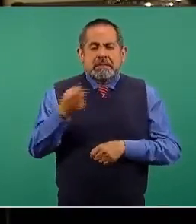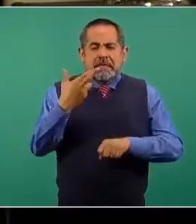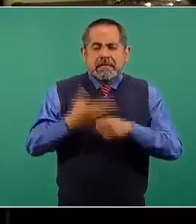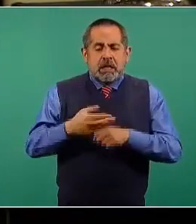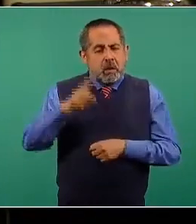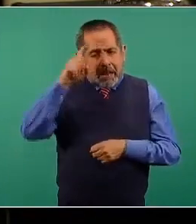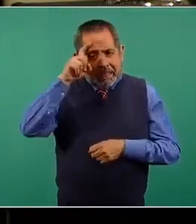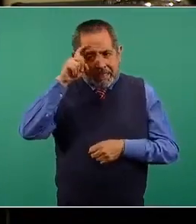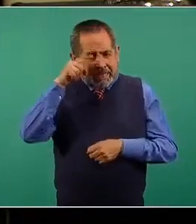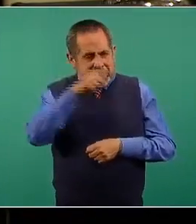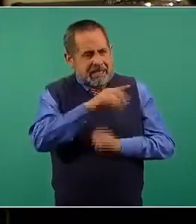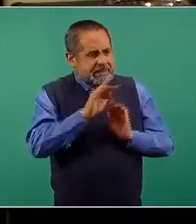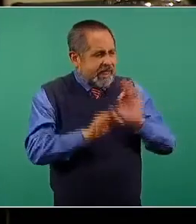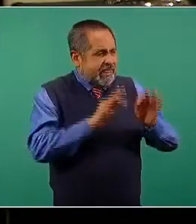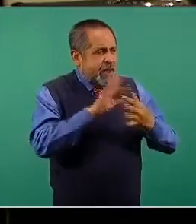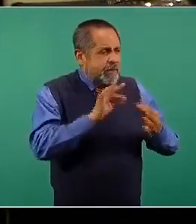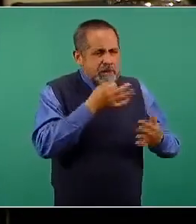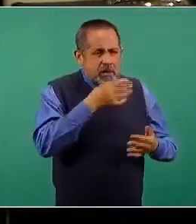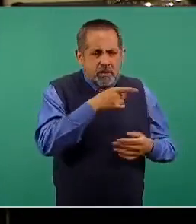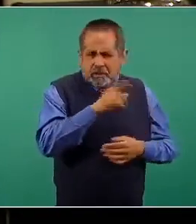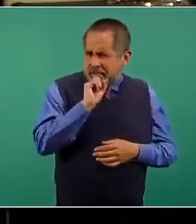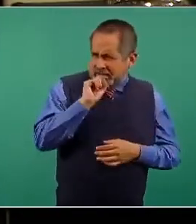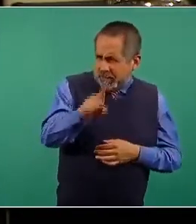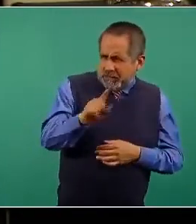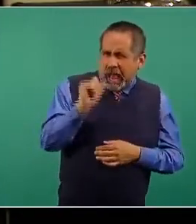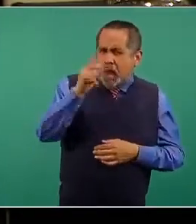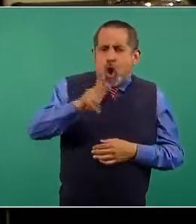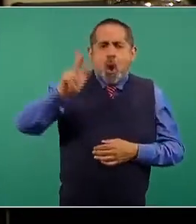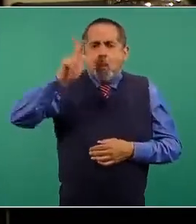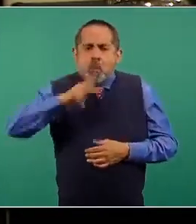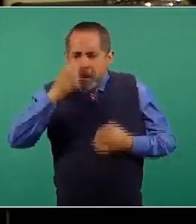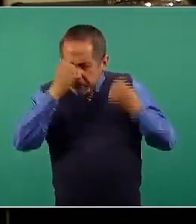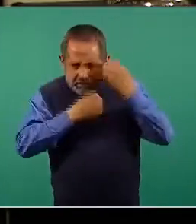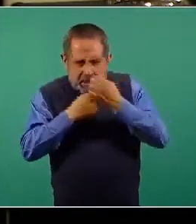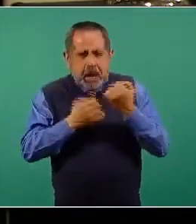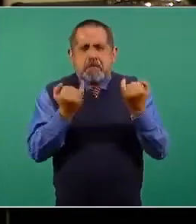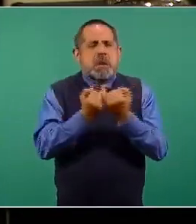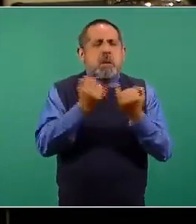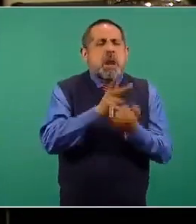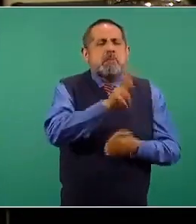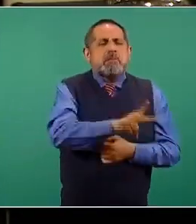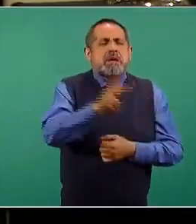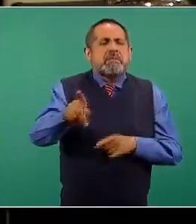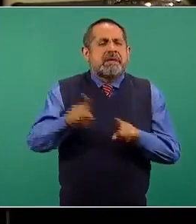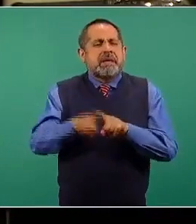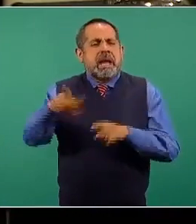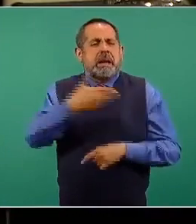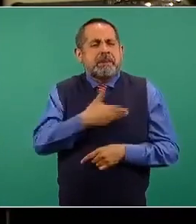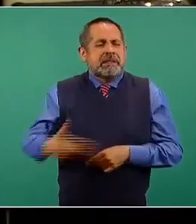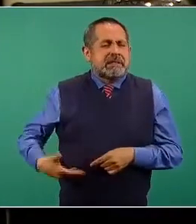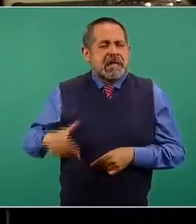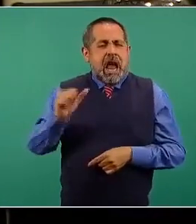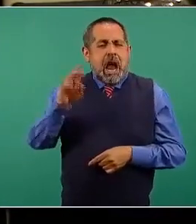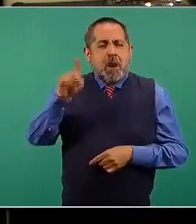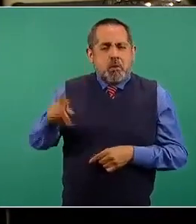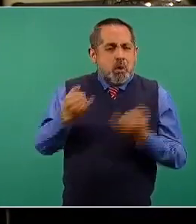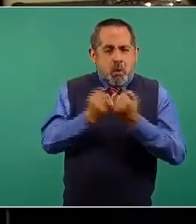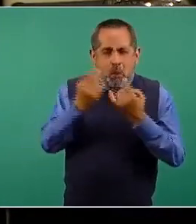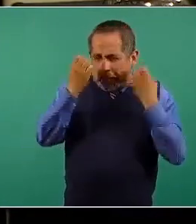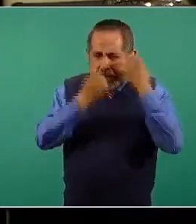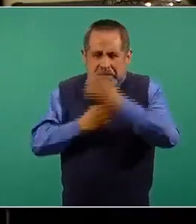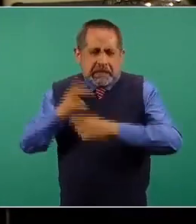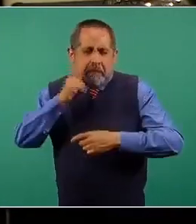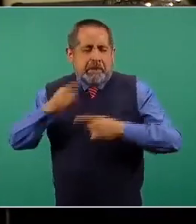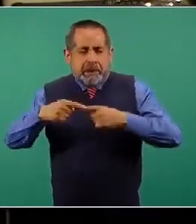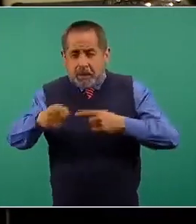López-Gatell, si también se trata de algún ensayo clínico como en el que participó el presidente López Obrador. Y